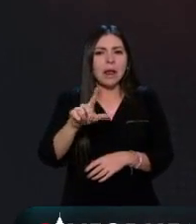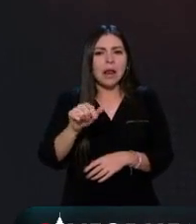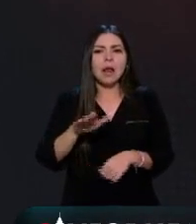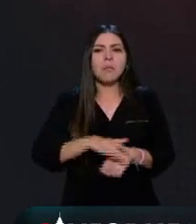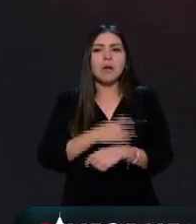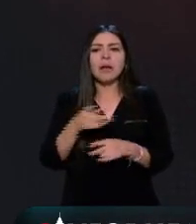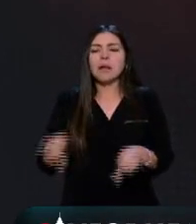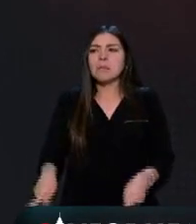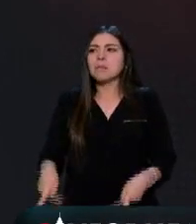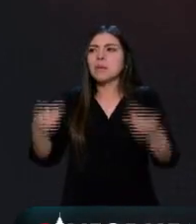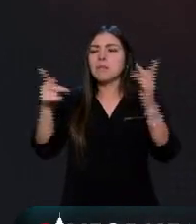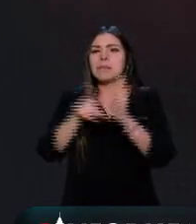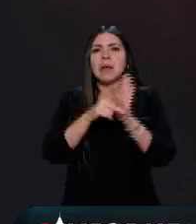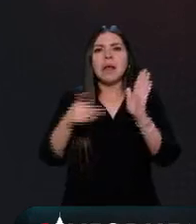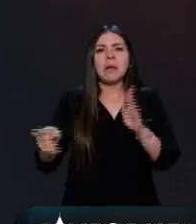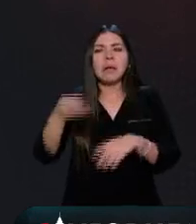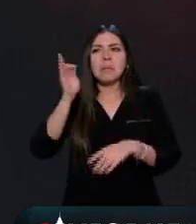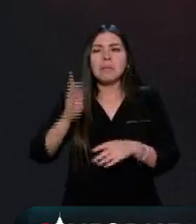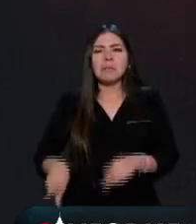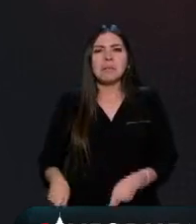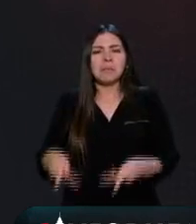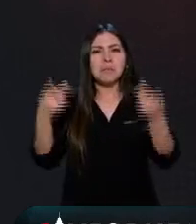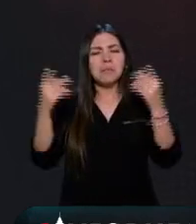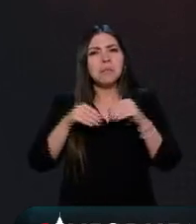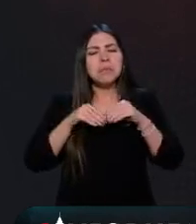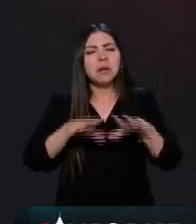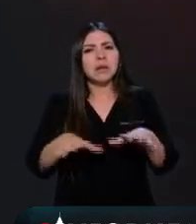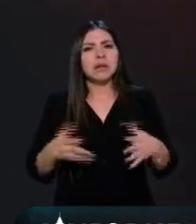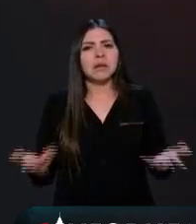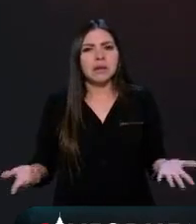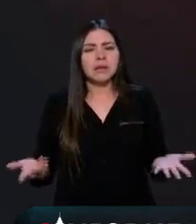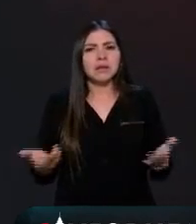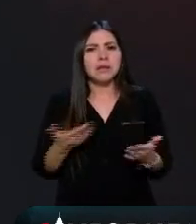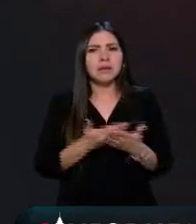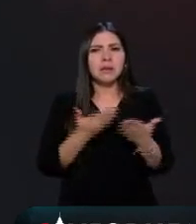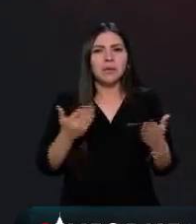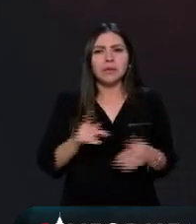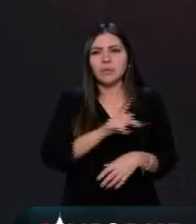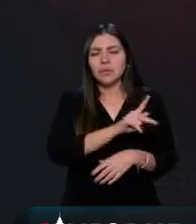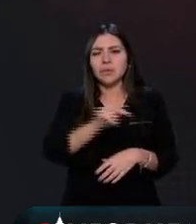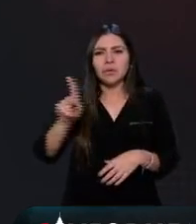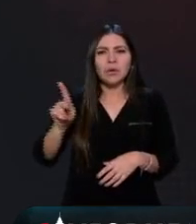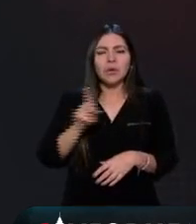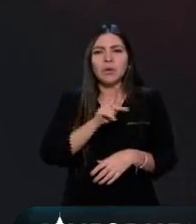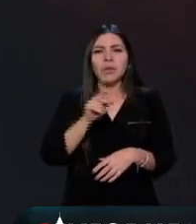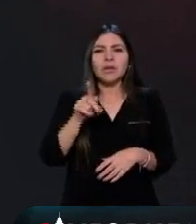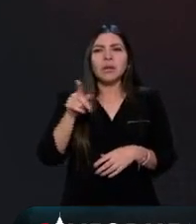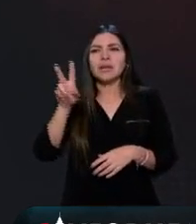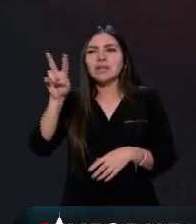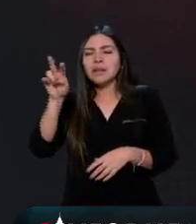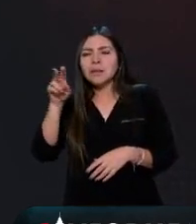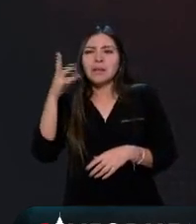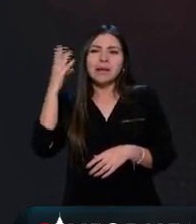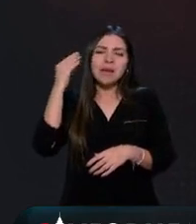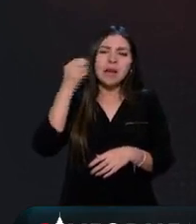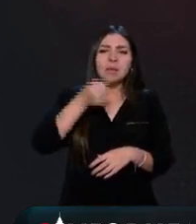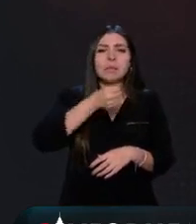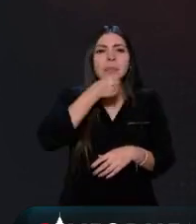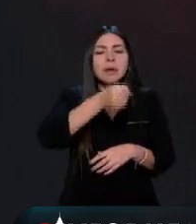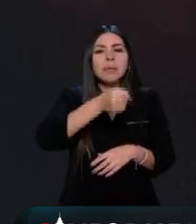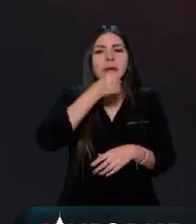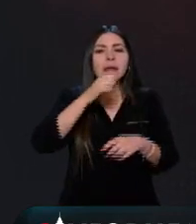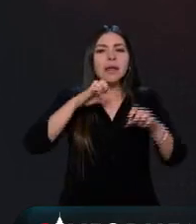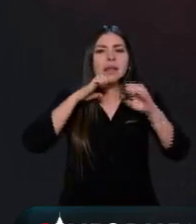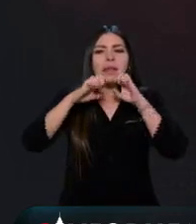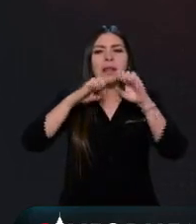periodística, claro. Que los medios de comunicación hegemónicos estén entrevistando a esta autora, que además es integrante